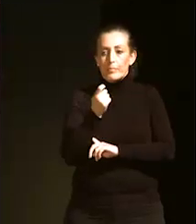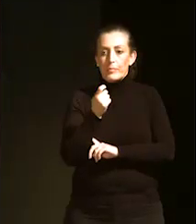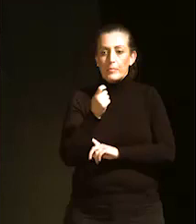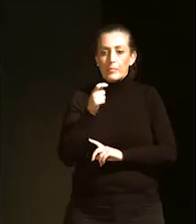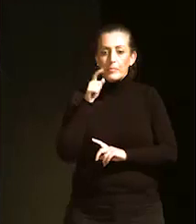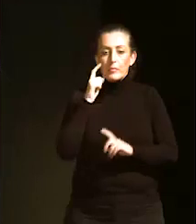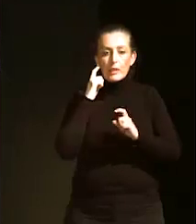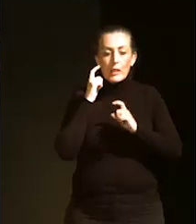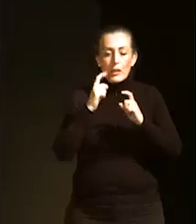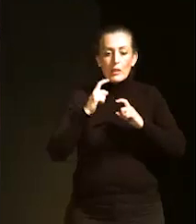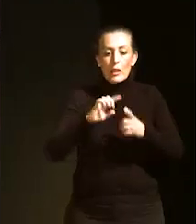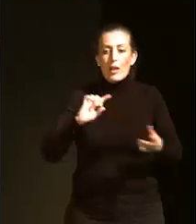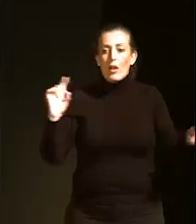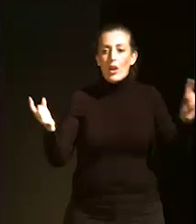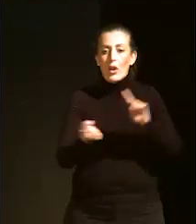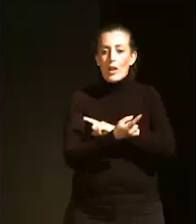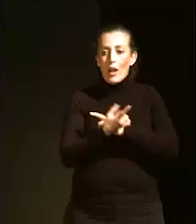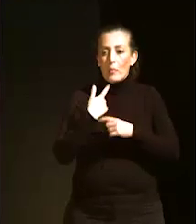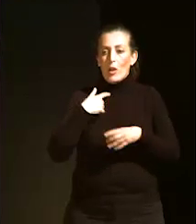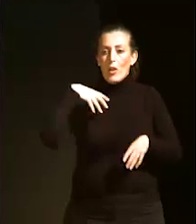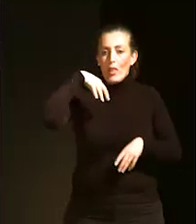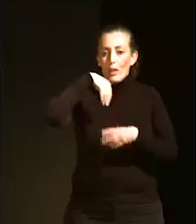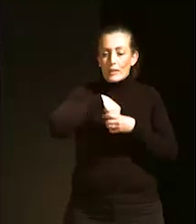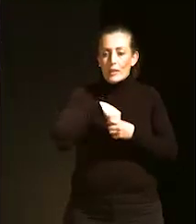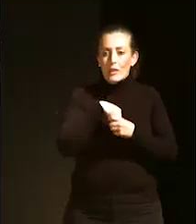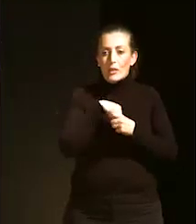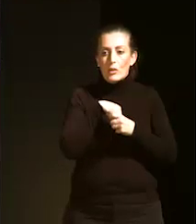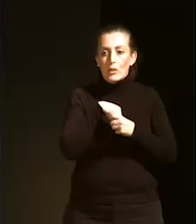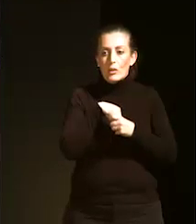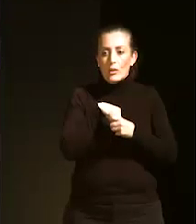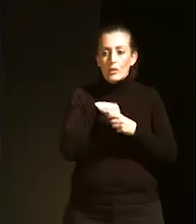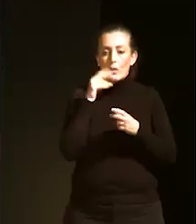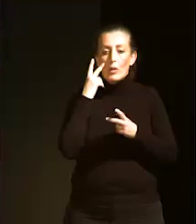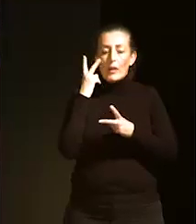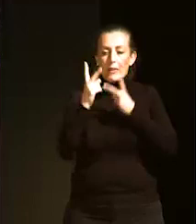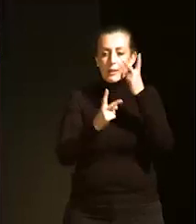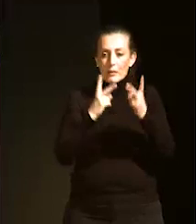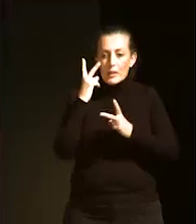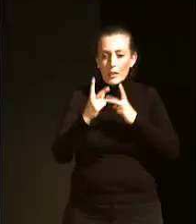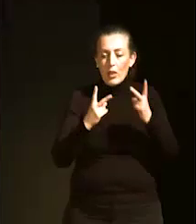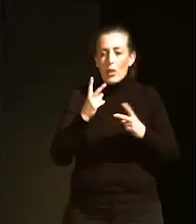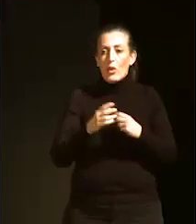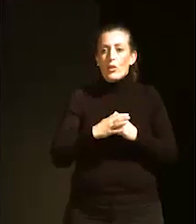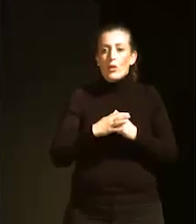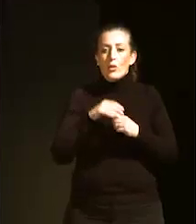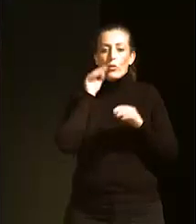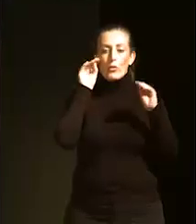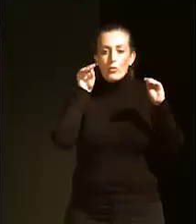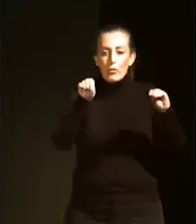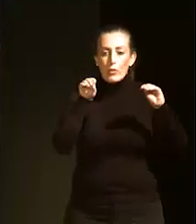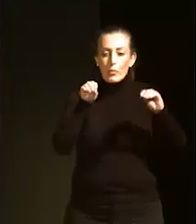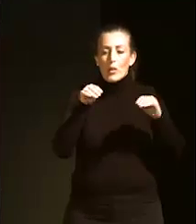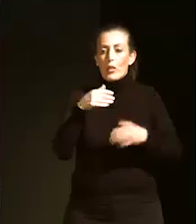en producir verdaderos cambios en su interior desde la visibilización la formación